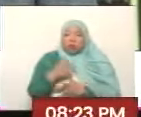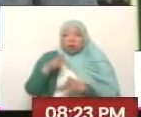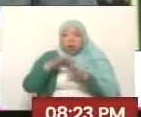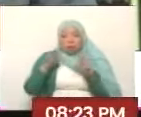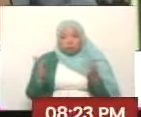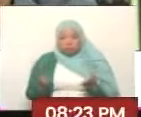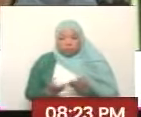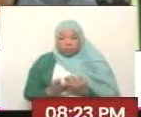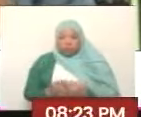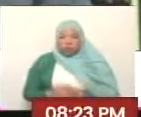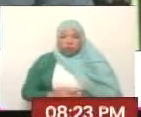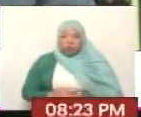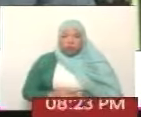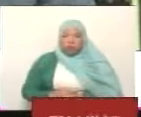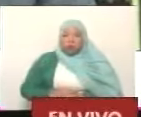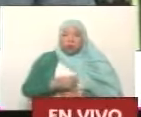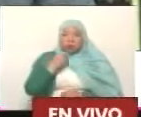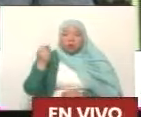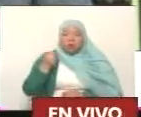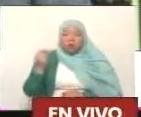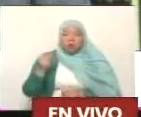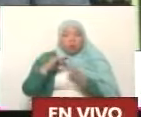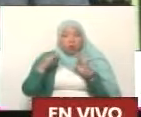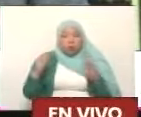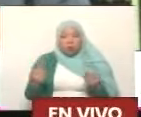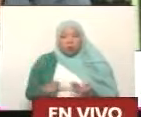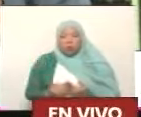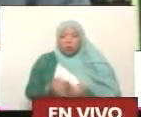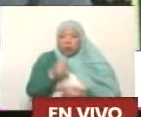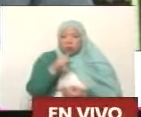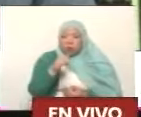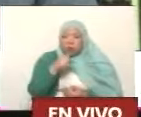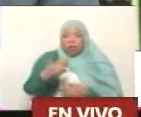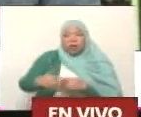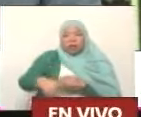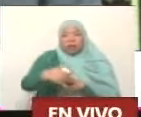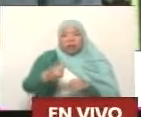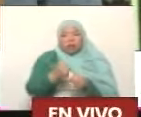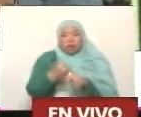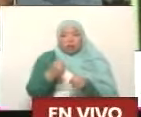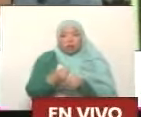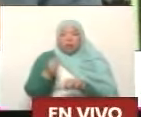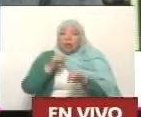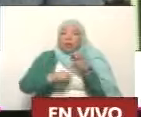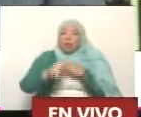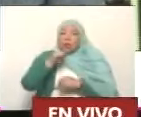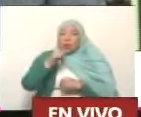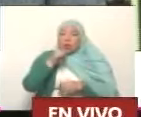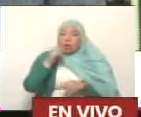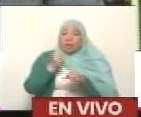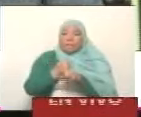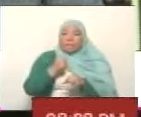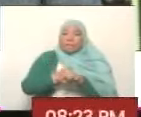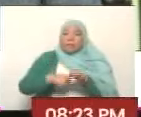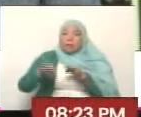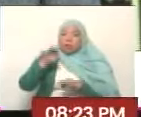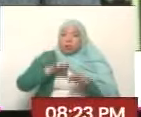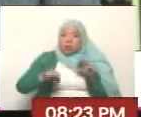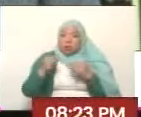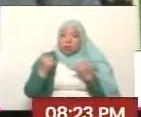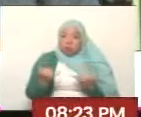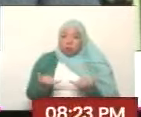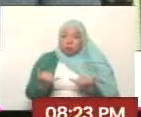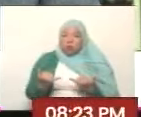del mundo. Y creo que la juventud del mundo tiene que ir a las calles a denunciar el genocidio de